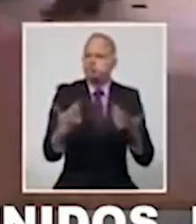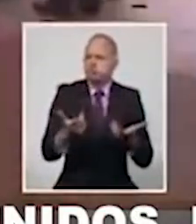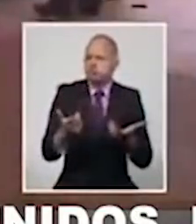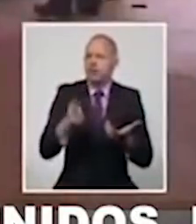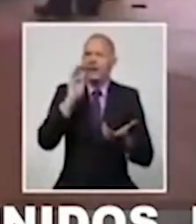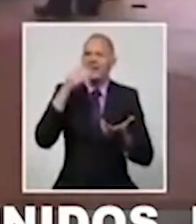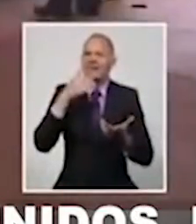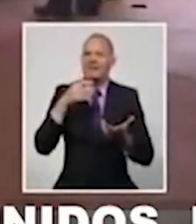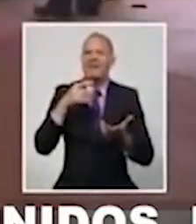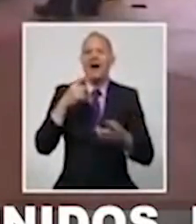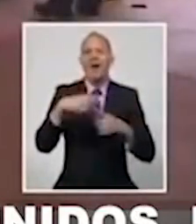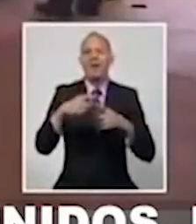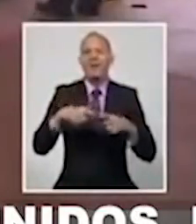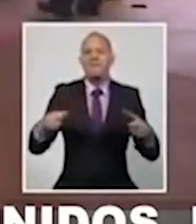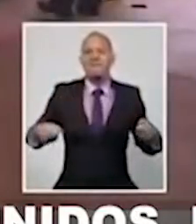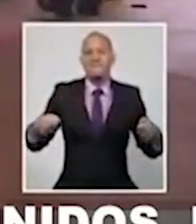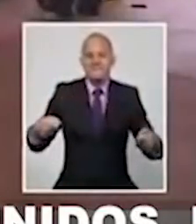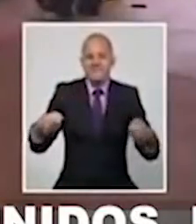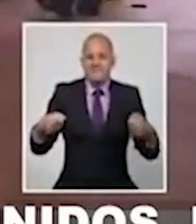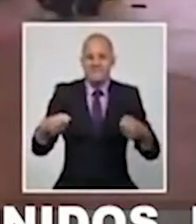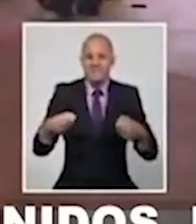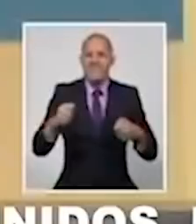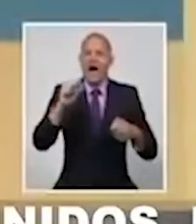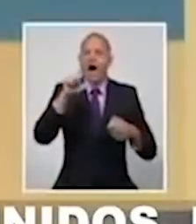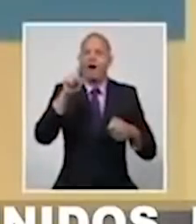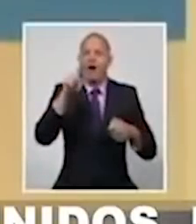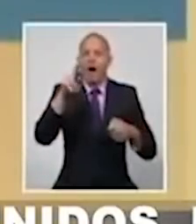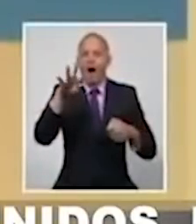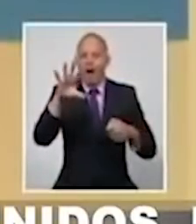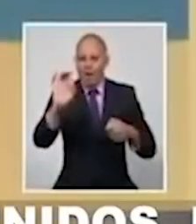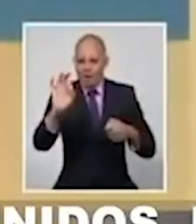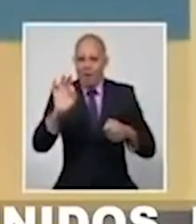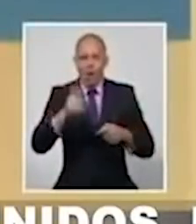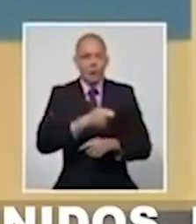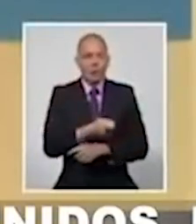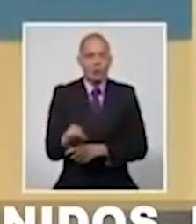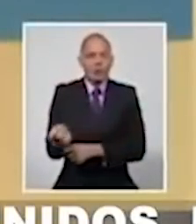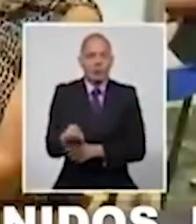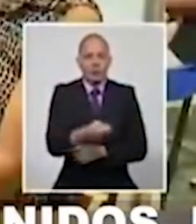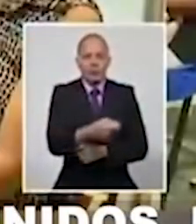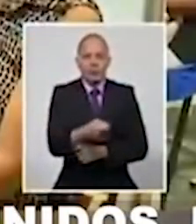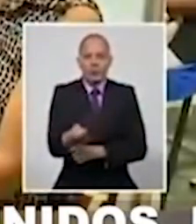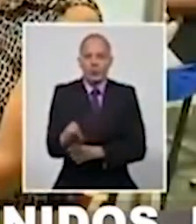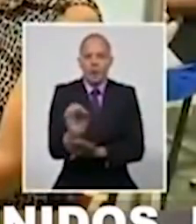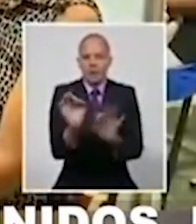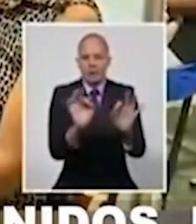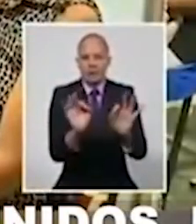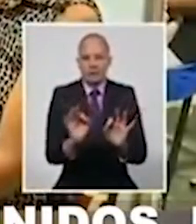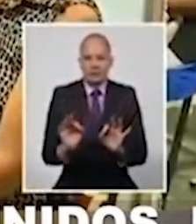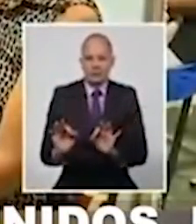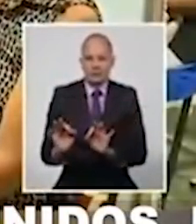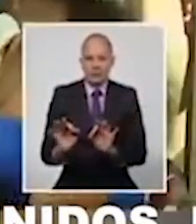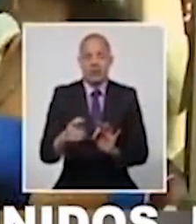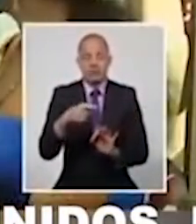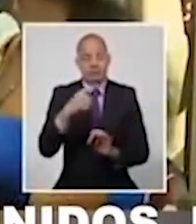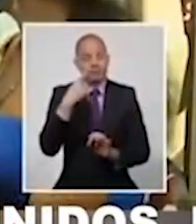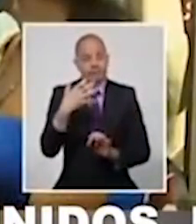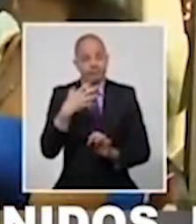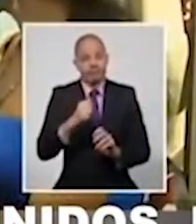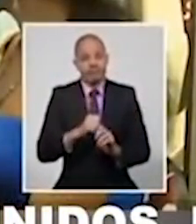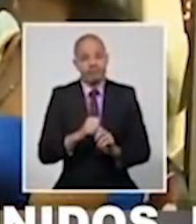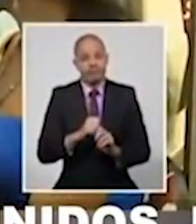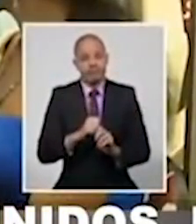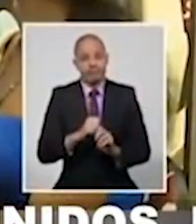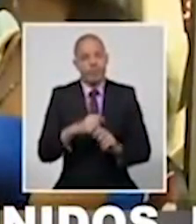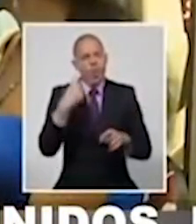la gente que está viajando a La Habana no se otorgaron, no se dio al aeropuerto. Tú no clasificas el aeropuerto porque aquí hay más represores o